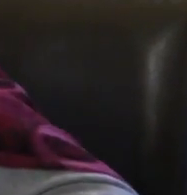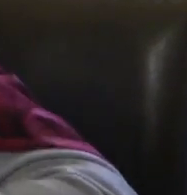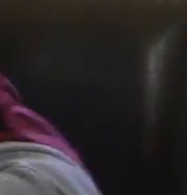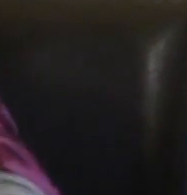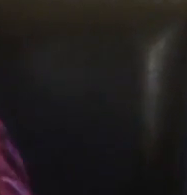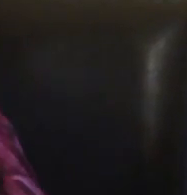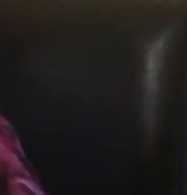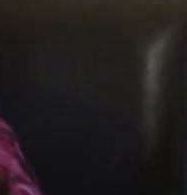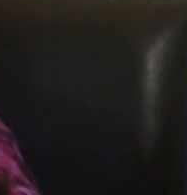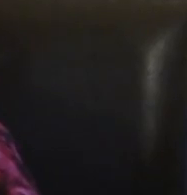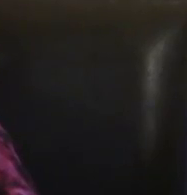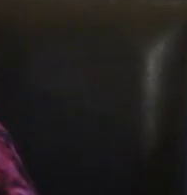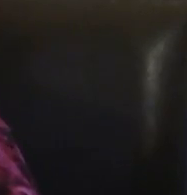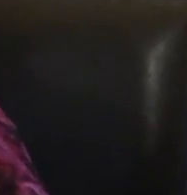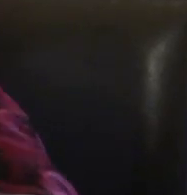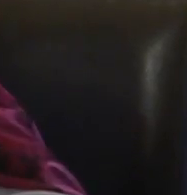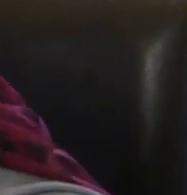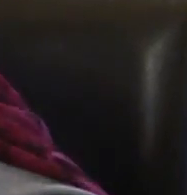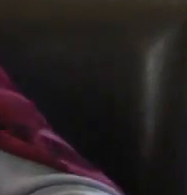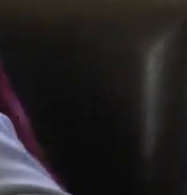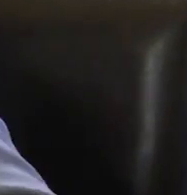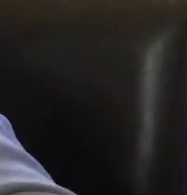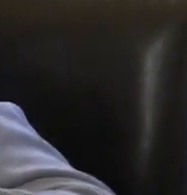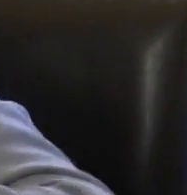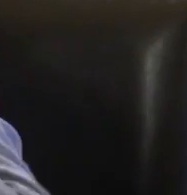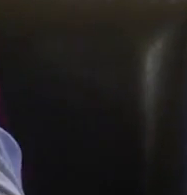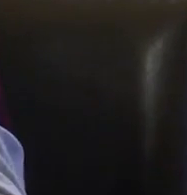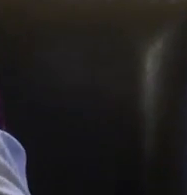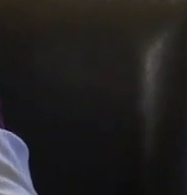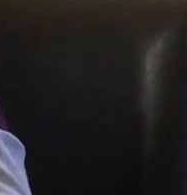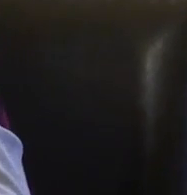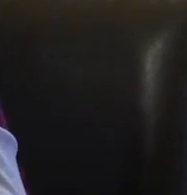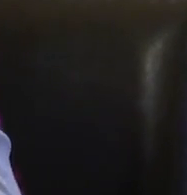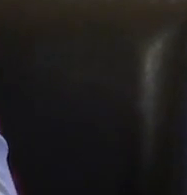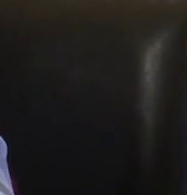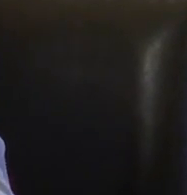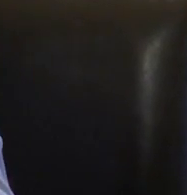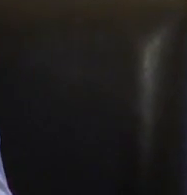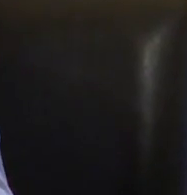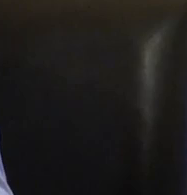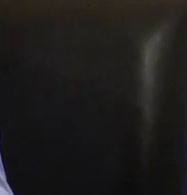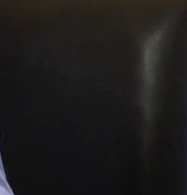mirandés money en este es el show project of the